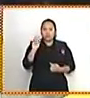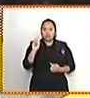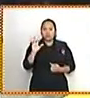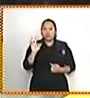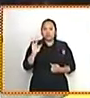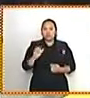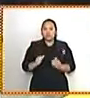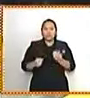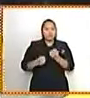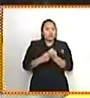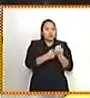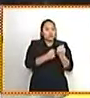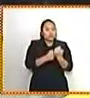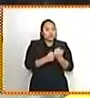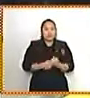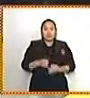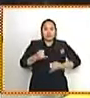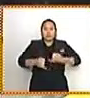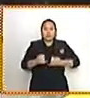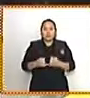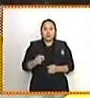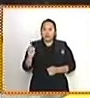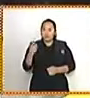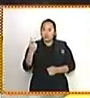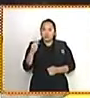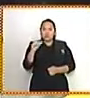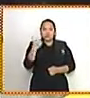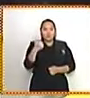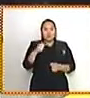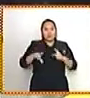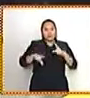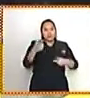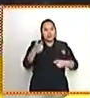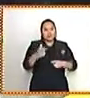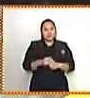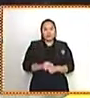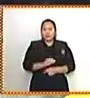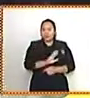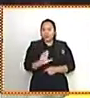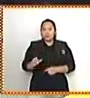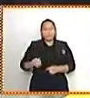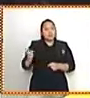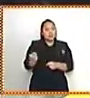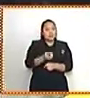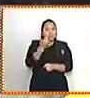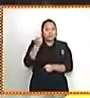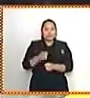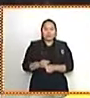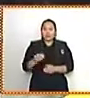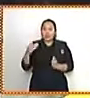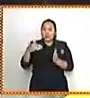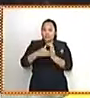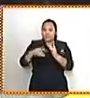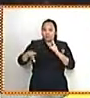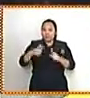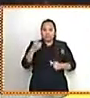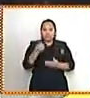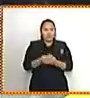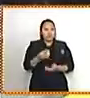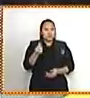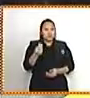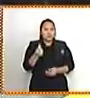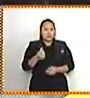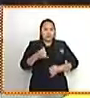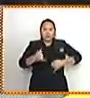puedes hacerlo a través de jugadita por tan solo 10 lempiras. Así estarás ganando al instante hasta 1000 lempiras en efectivo.